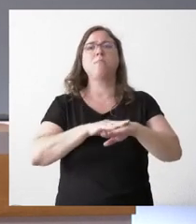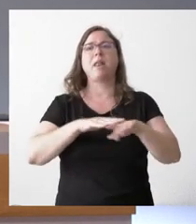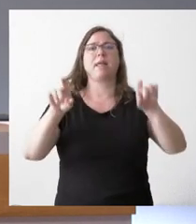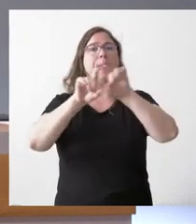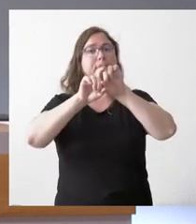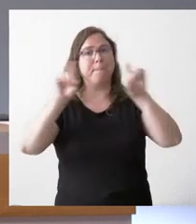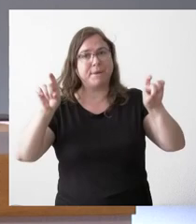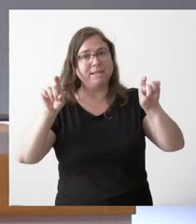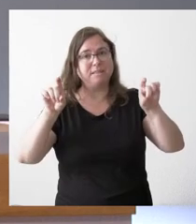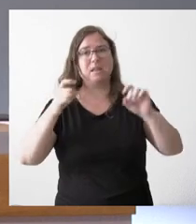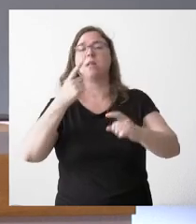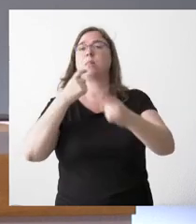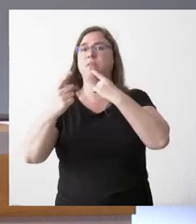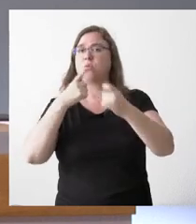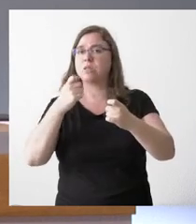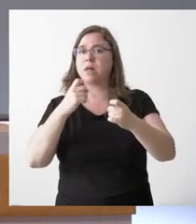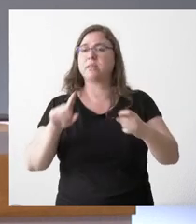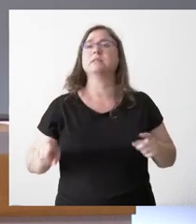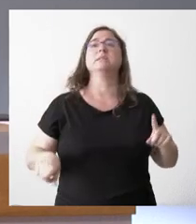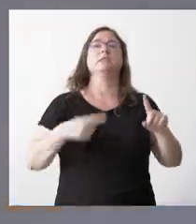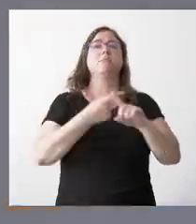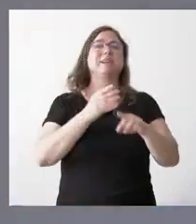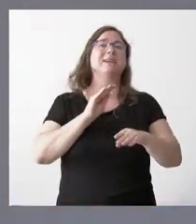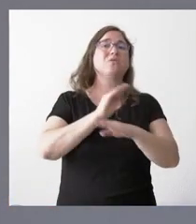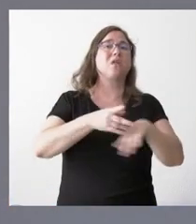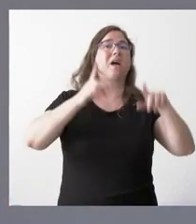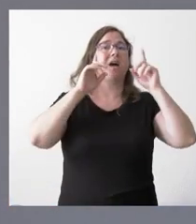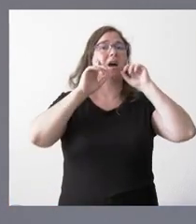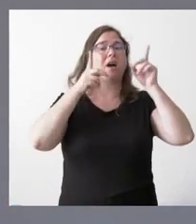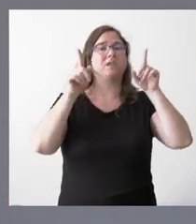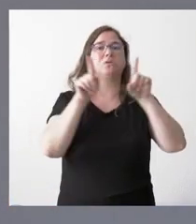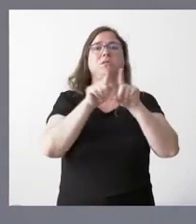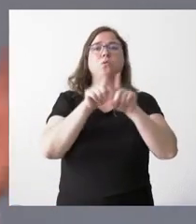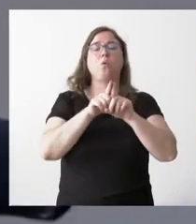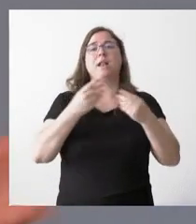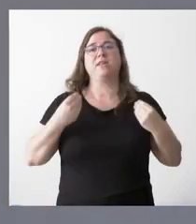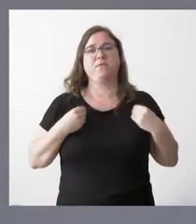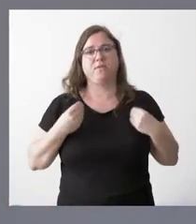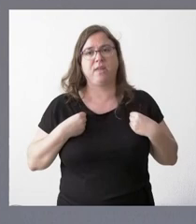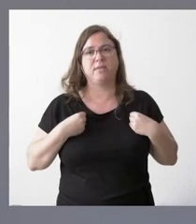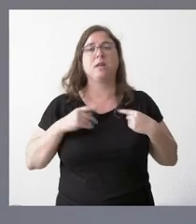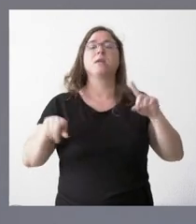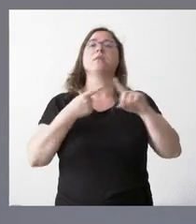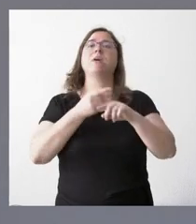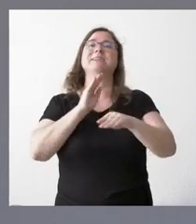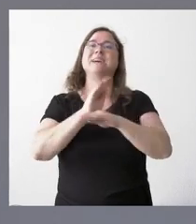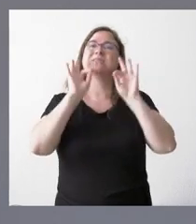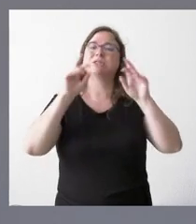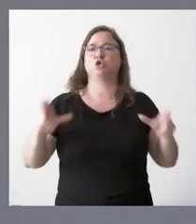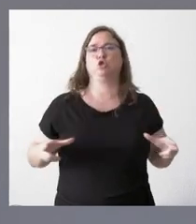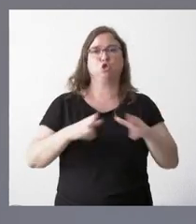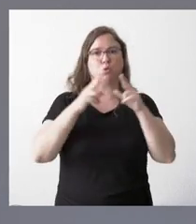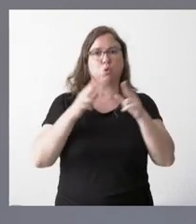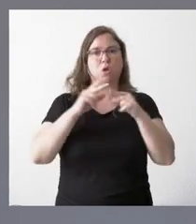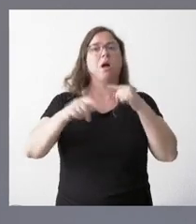empresas que tienen dificultades, las ayudas, en este caso también en el caso de la vivienda, y las ayudas de carácter social que